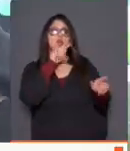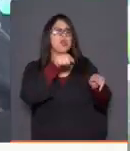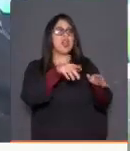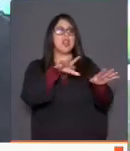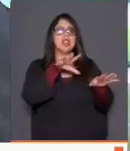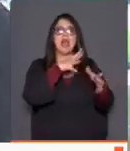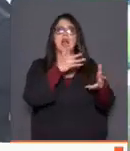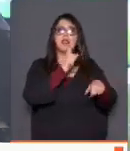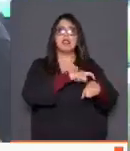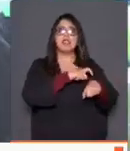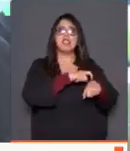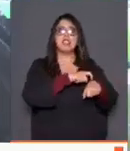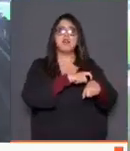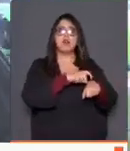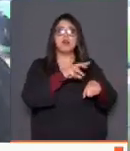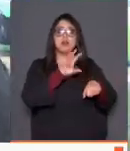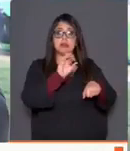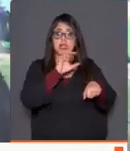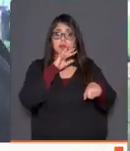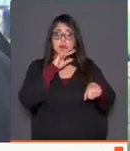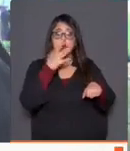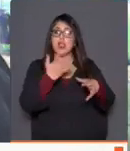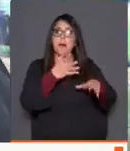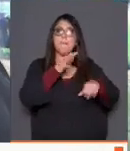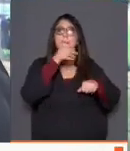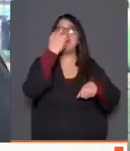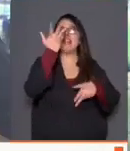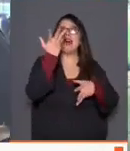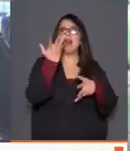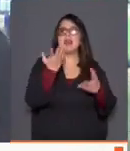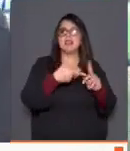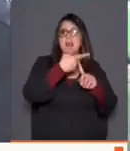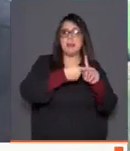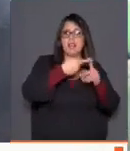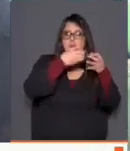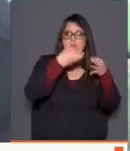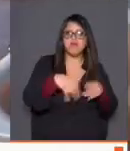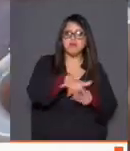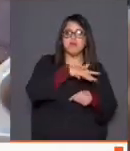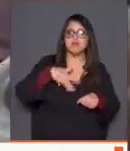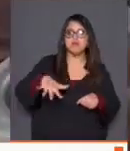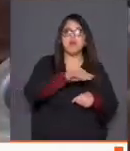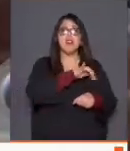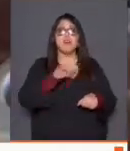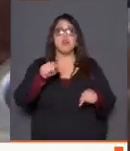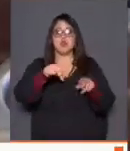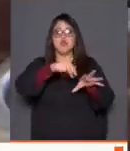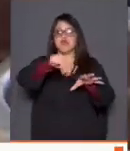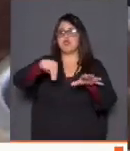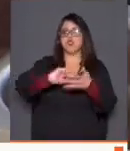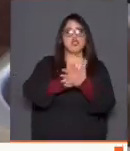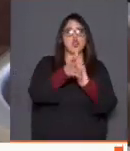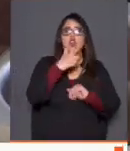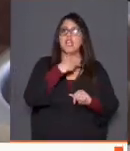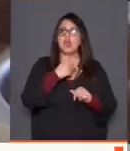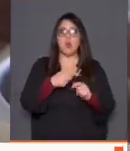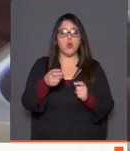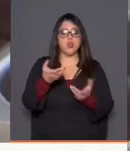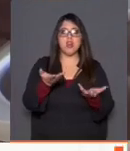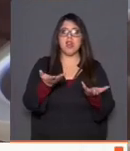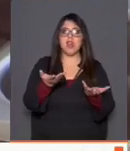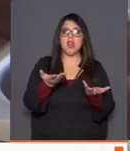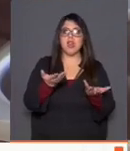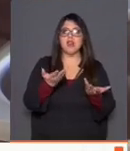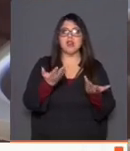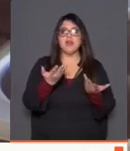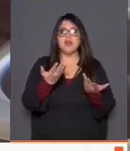ambiente eso es súper importante y una vez que toma la temperatura ambiente le echas el condimento que a ti más te guste ya sea rabia